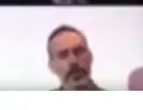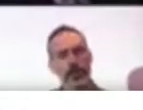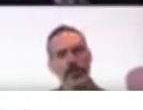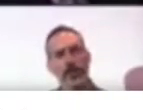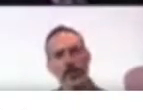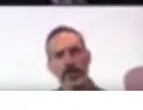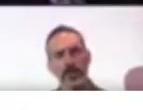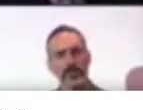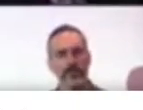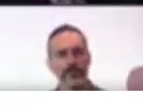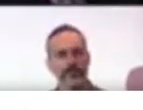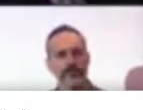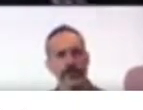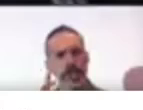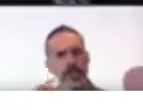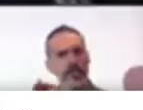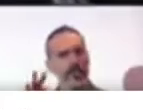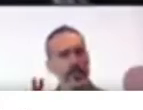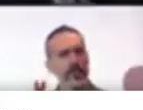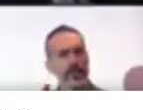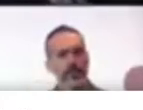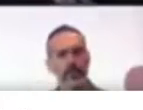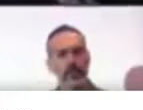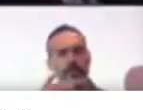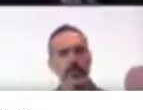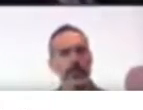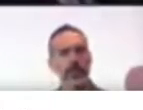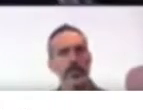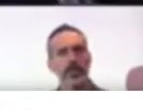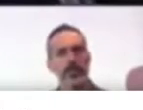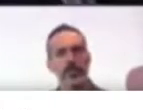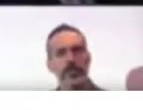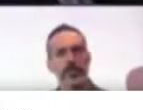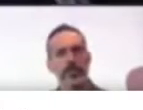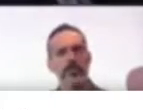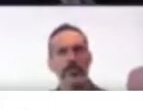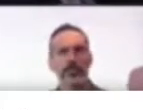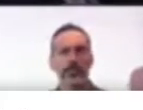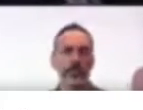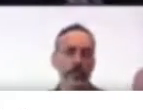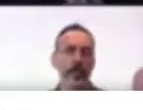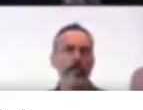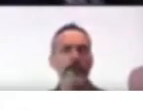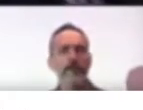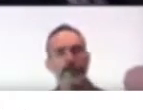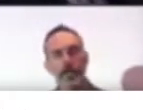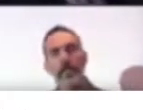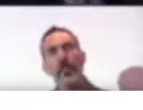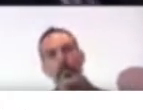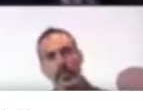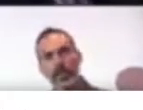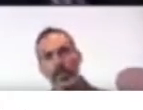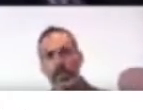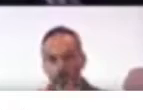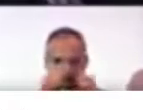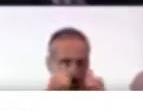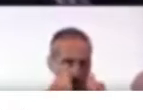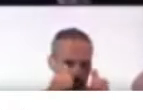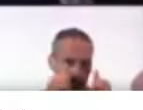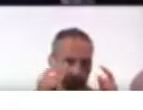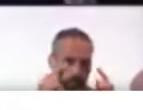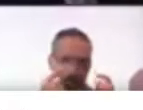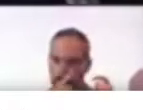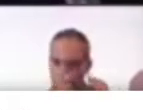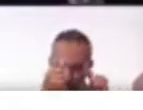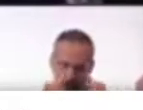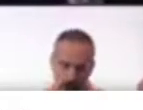frente del DIF, de proyectos tan humanos como Médico Contigo o las operaciones de cataratas, en donde has tocado